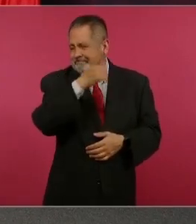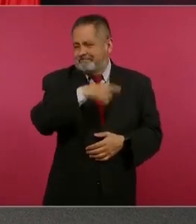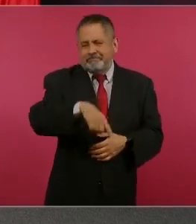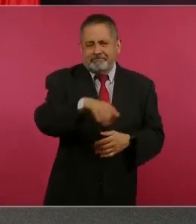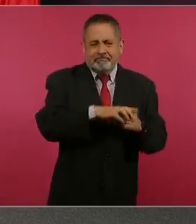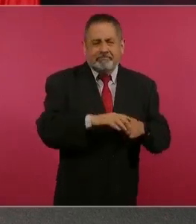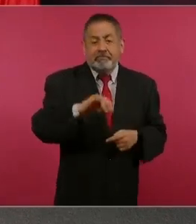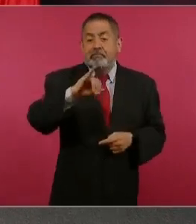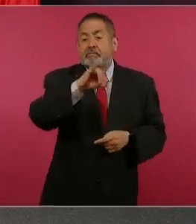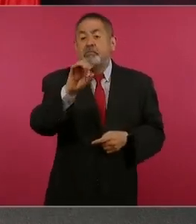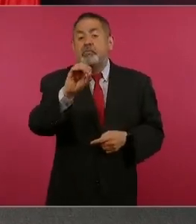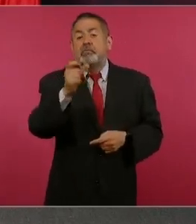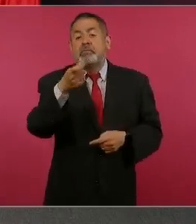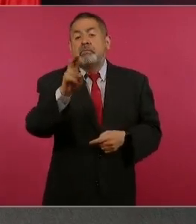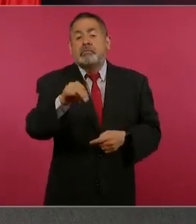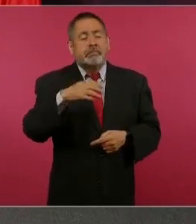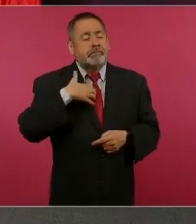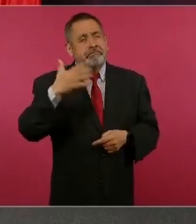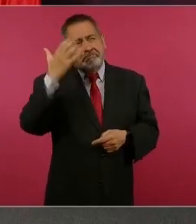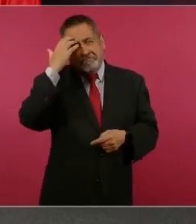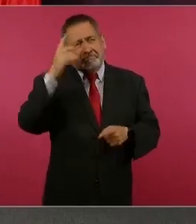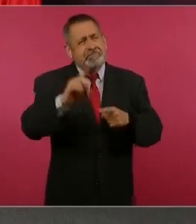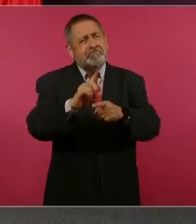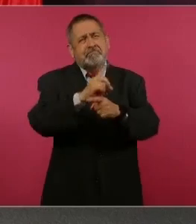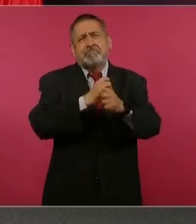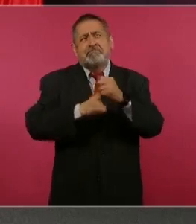A Joaquín lo conozco desde hace